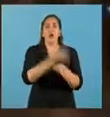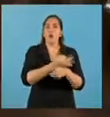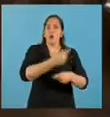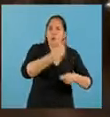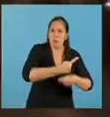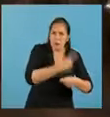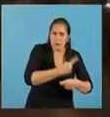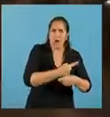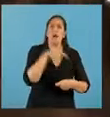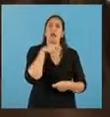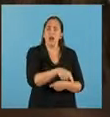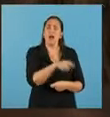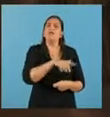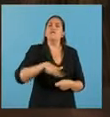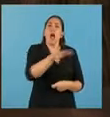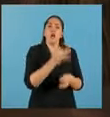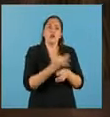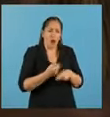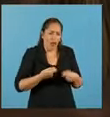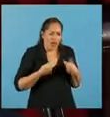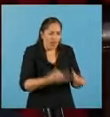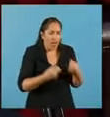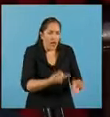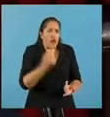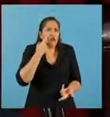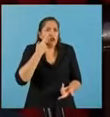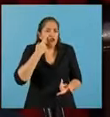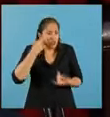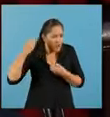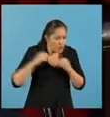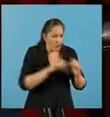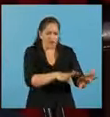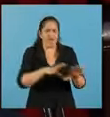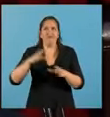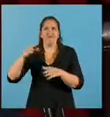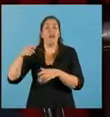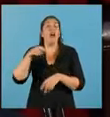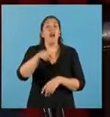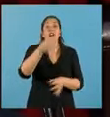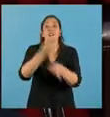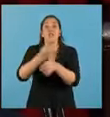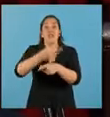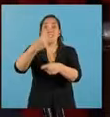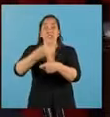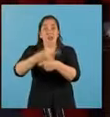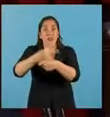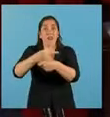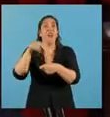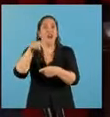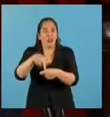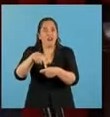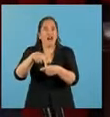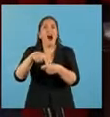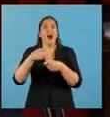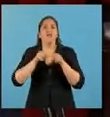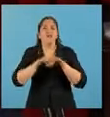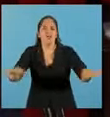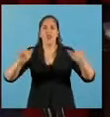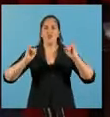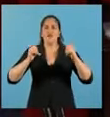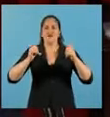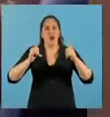primaria que sea un espacio de transferencia y creación de conocimientos. Un colegio secundario que se extienda para alcanzar a los jóvenes